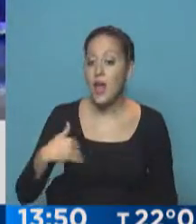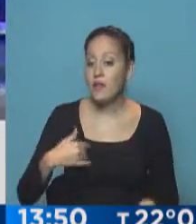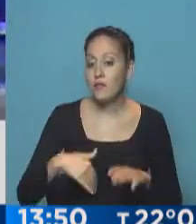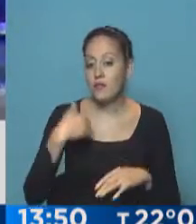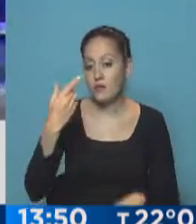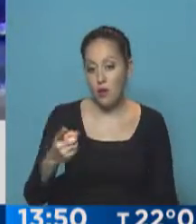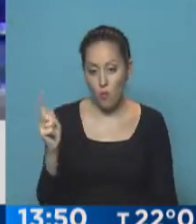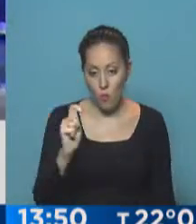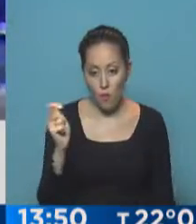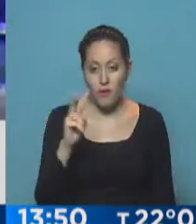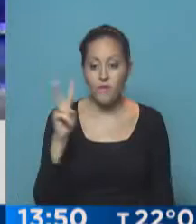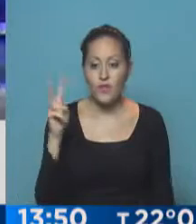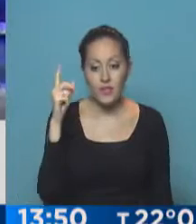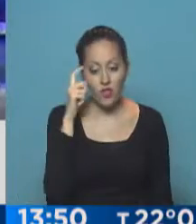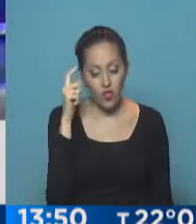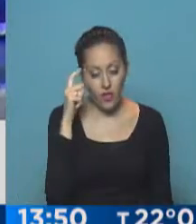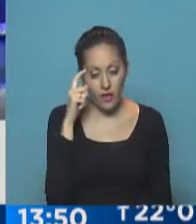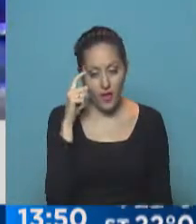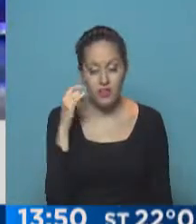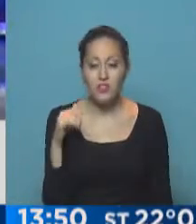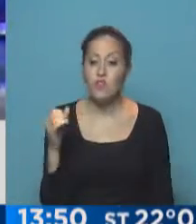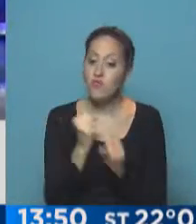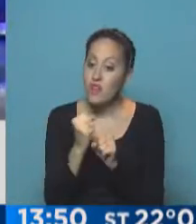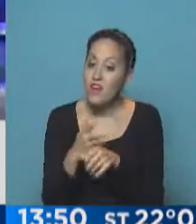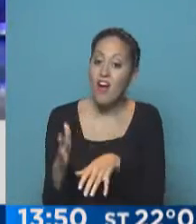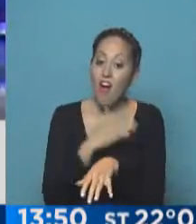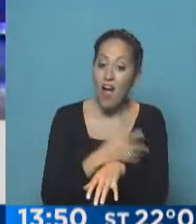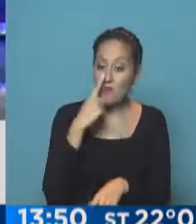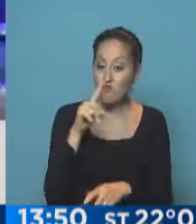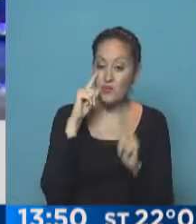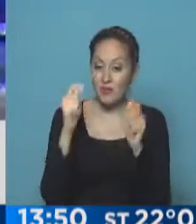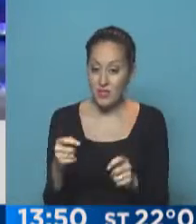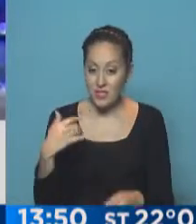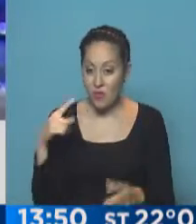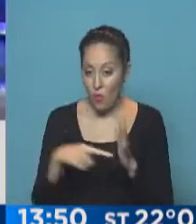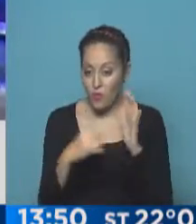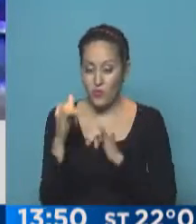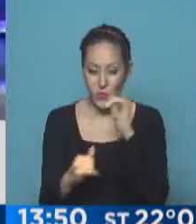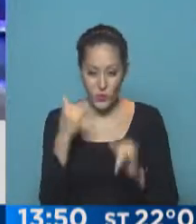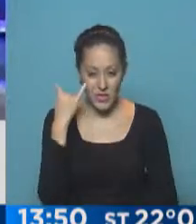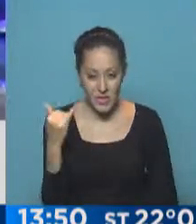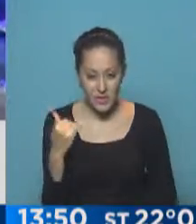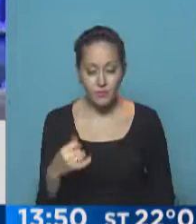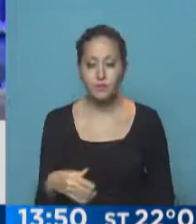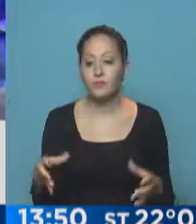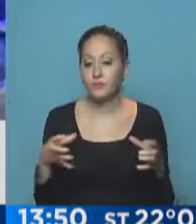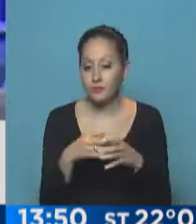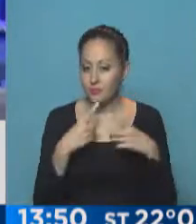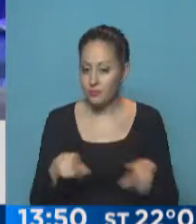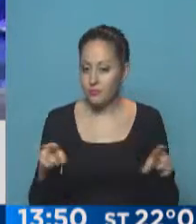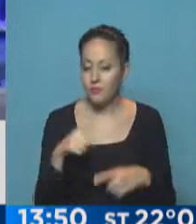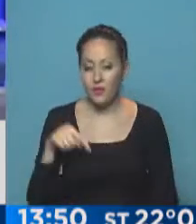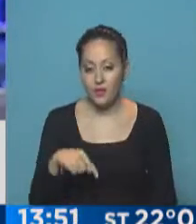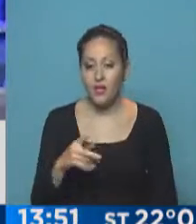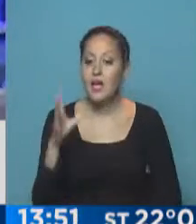22 de enero. Recordamos que es un trabajo que adelantó en nuestro país en la última visita a Buenos Aires, en oportunidad de tocar para su gente aquí.